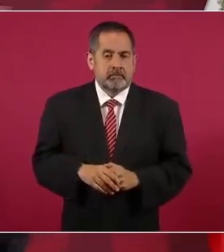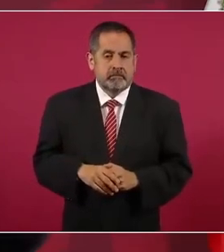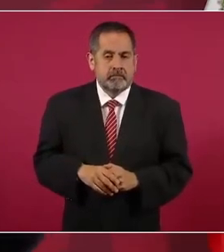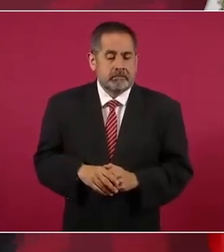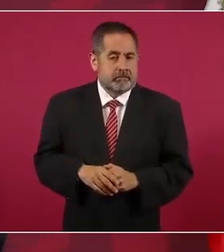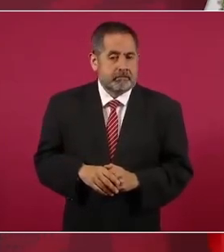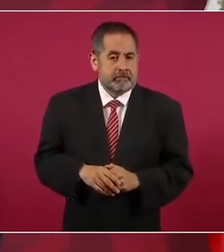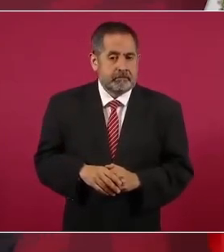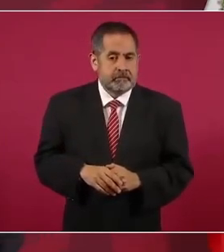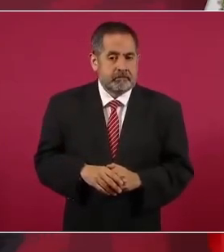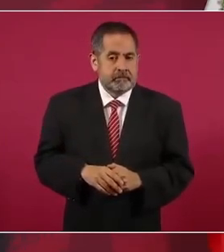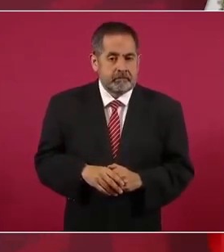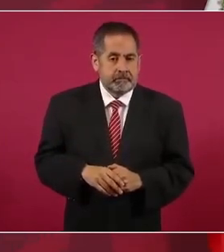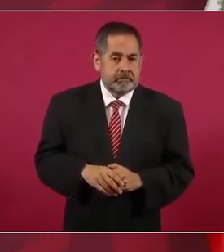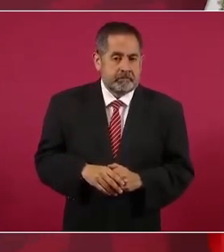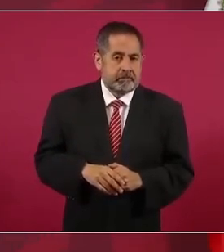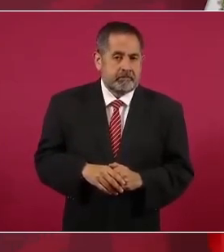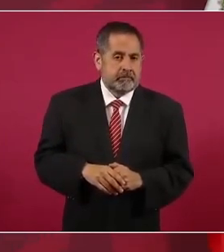como